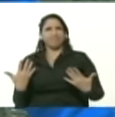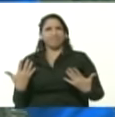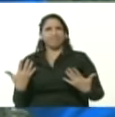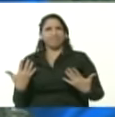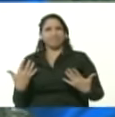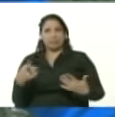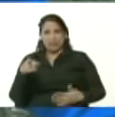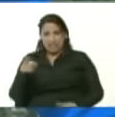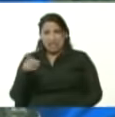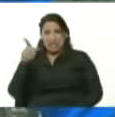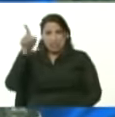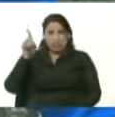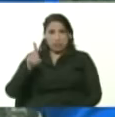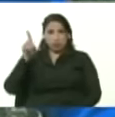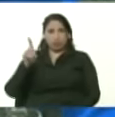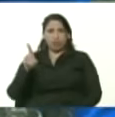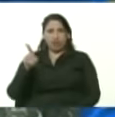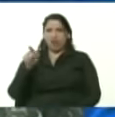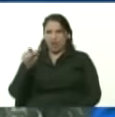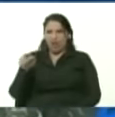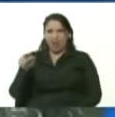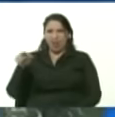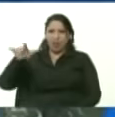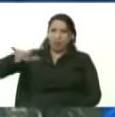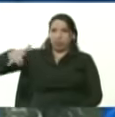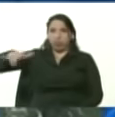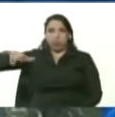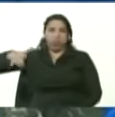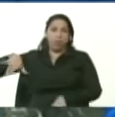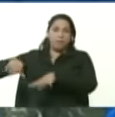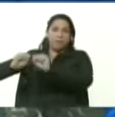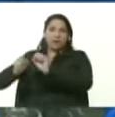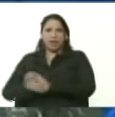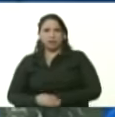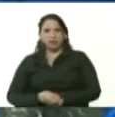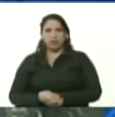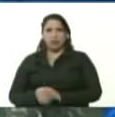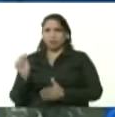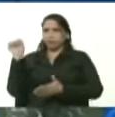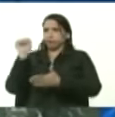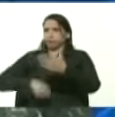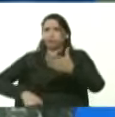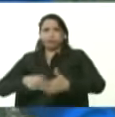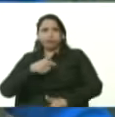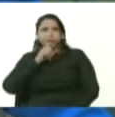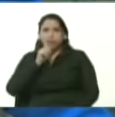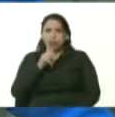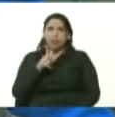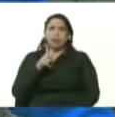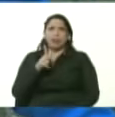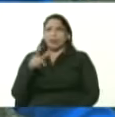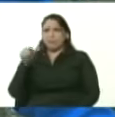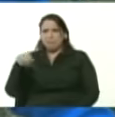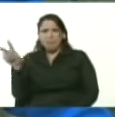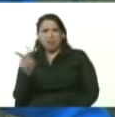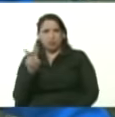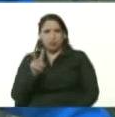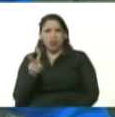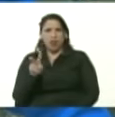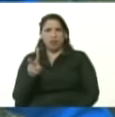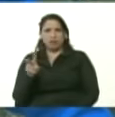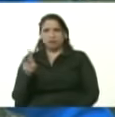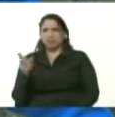Este diputado es un artificio imperial. No existe políticamente en Venezuela,